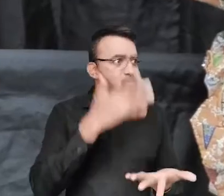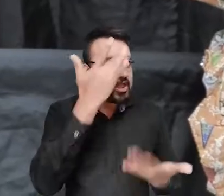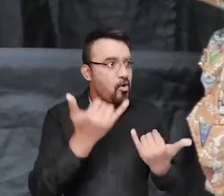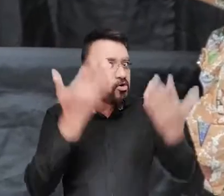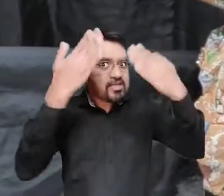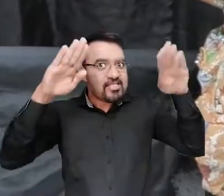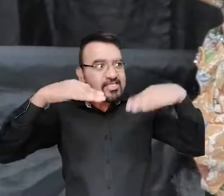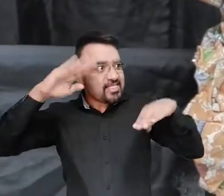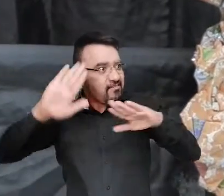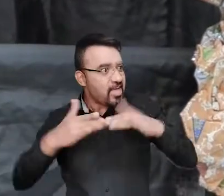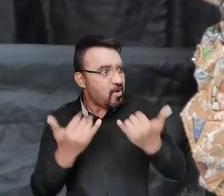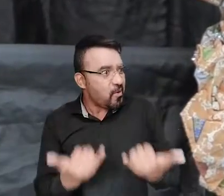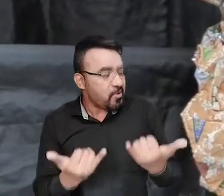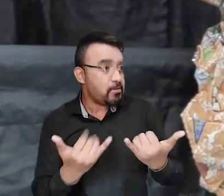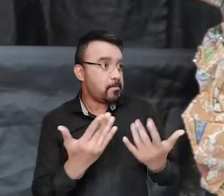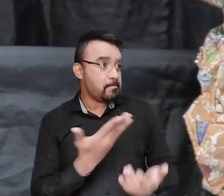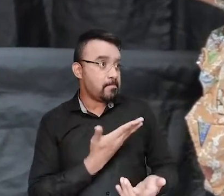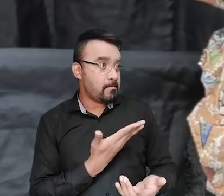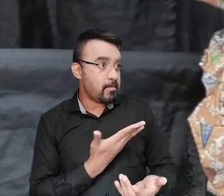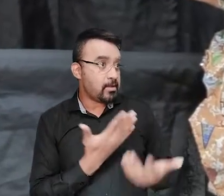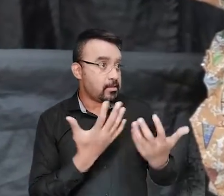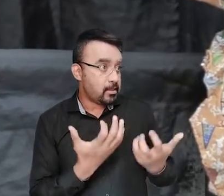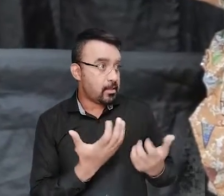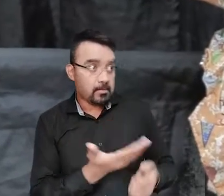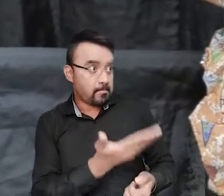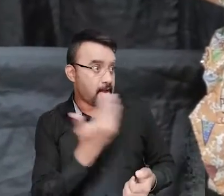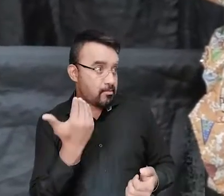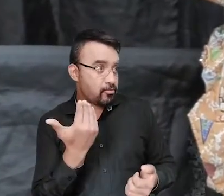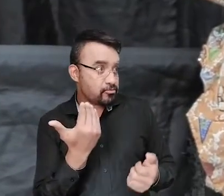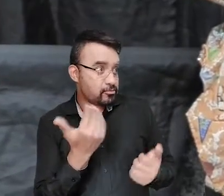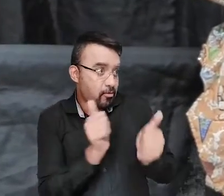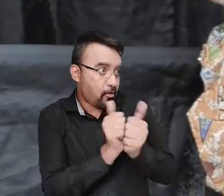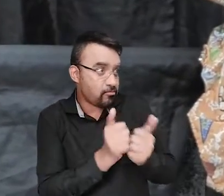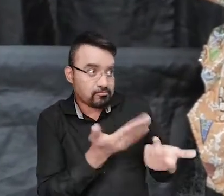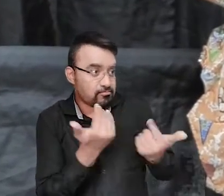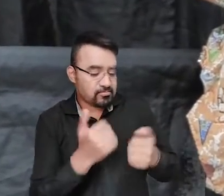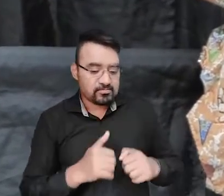Navidad y mi mami y yo queríamos invitarte para nuestra cena navideña.